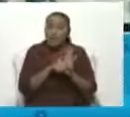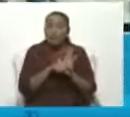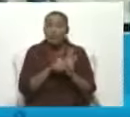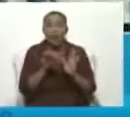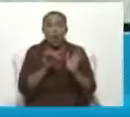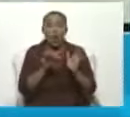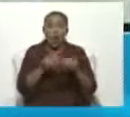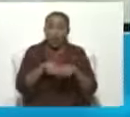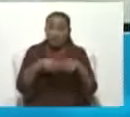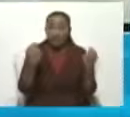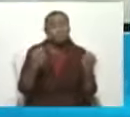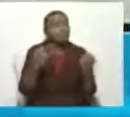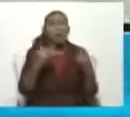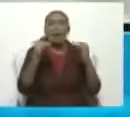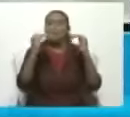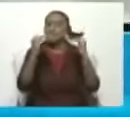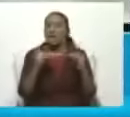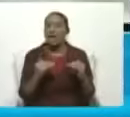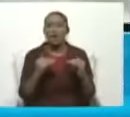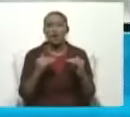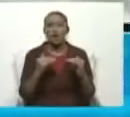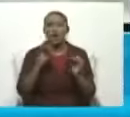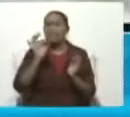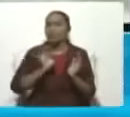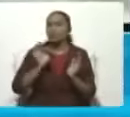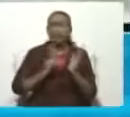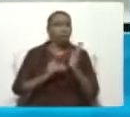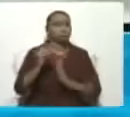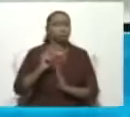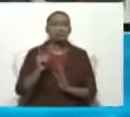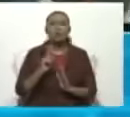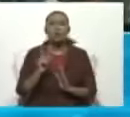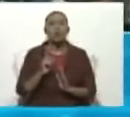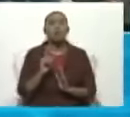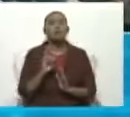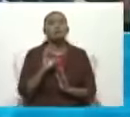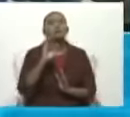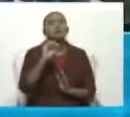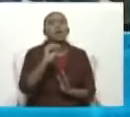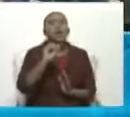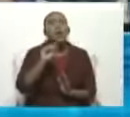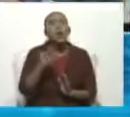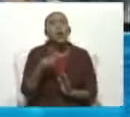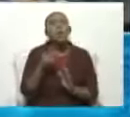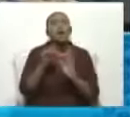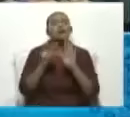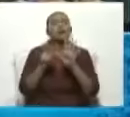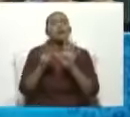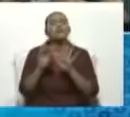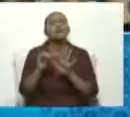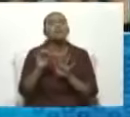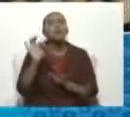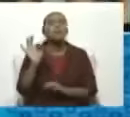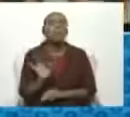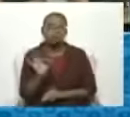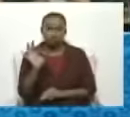un 2,29% de incidencias en máquinas de votación, un 0,90% de